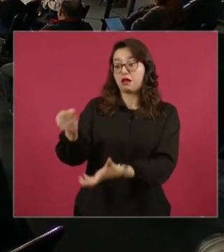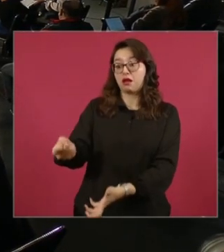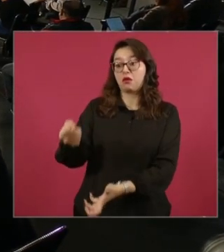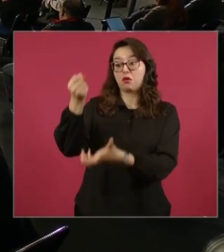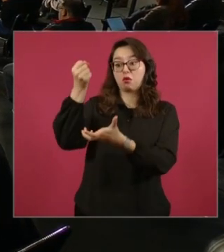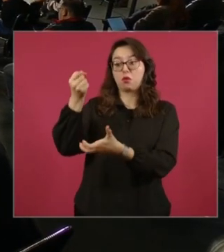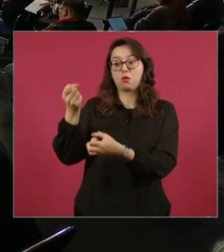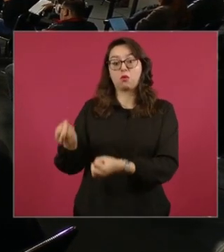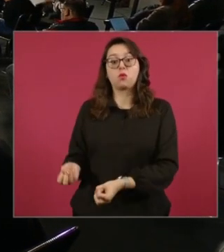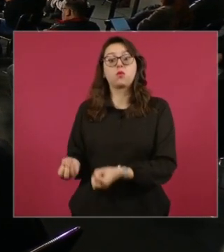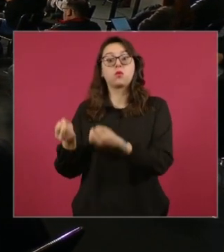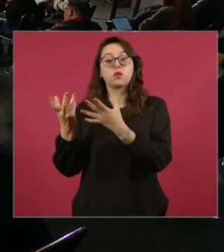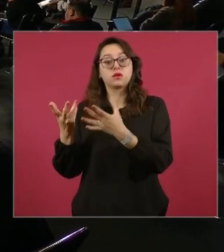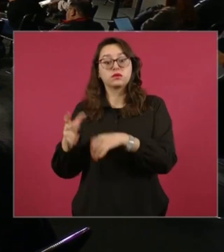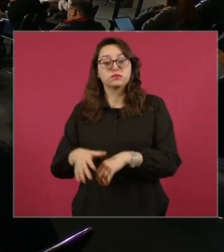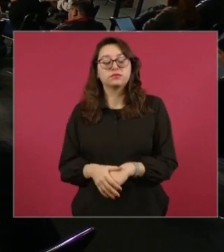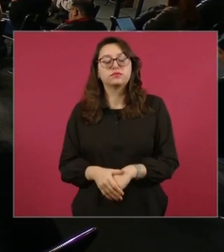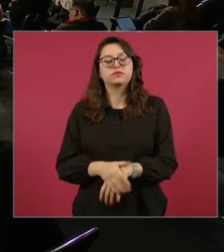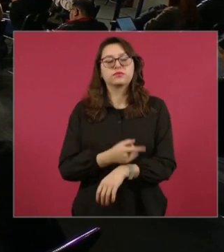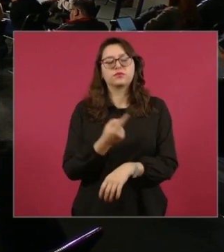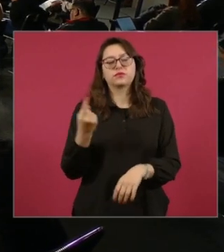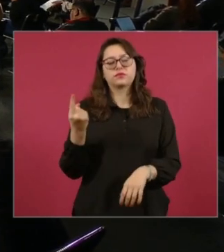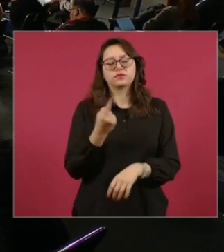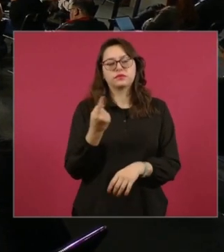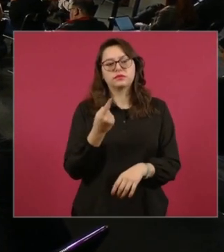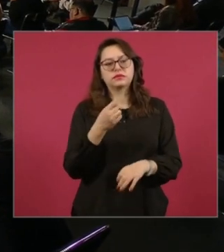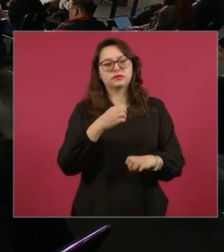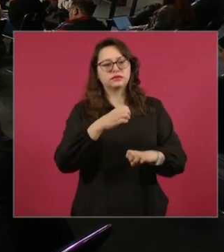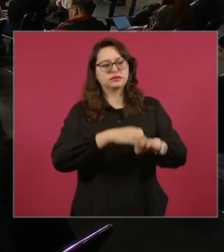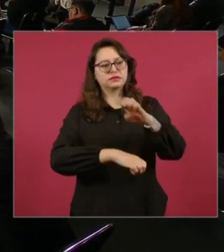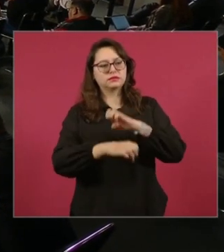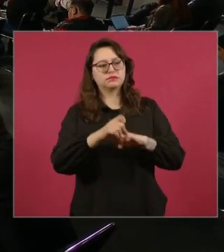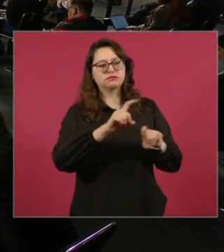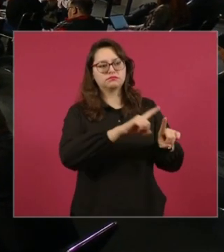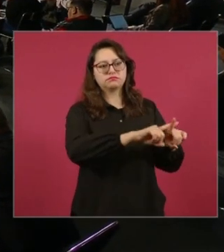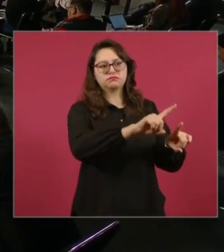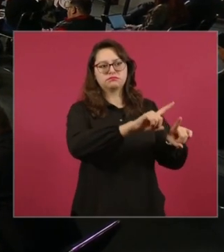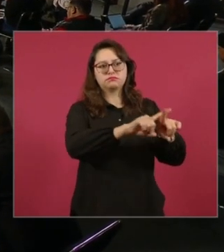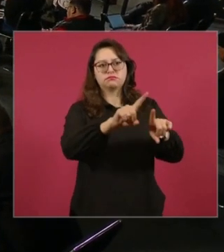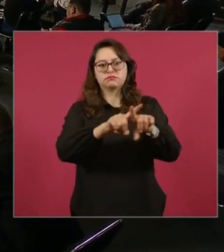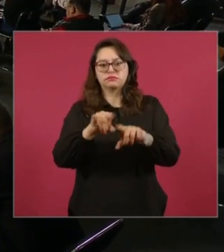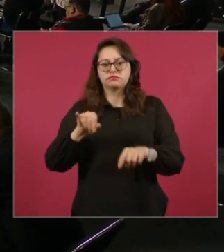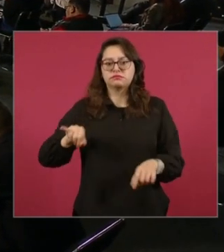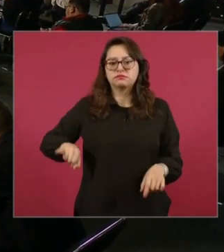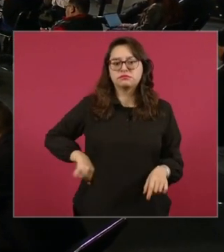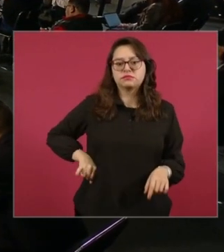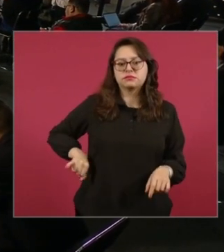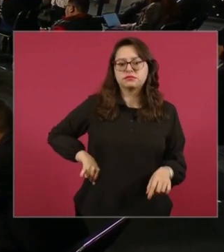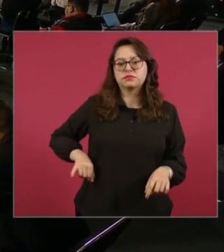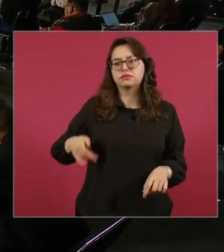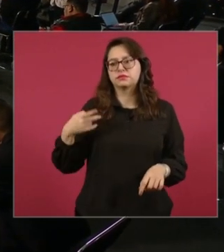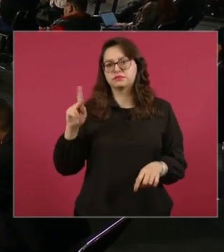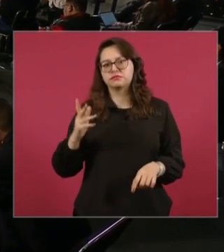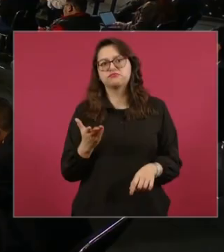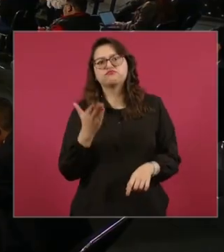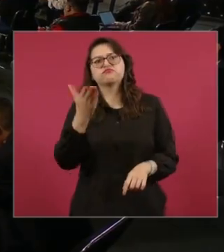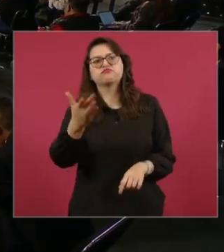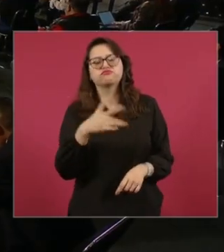a empresas, a pequeñas y a grandes empresas interesadas en este ramo, pero a saber si nos pueda compartir un dato al